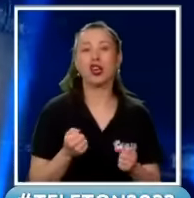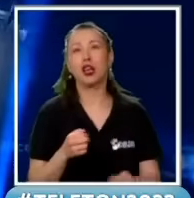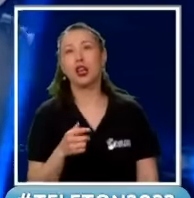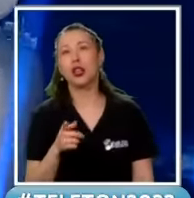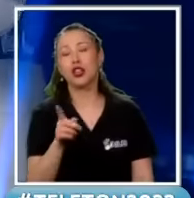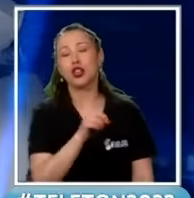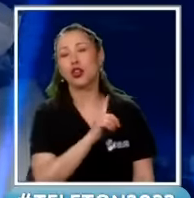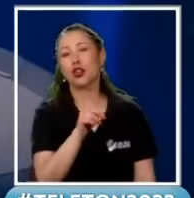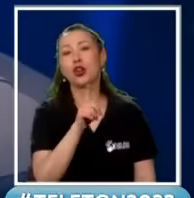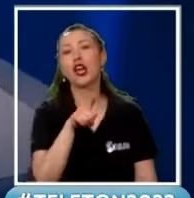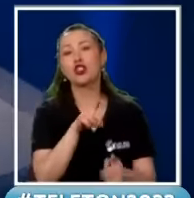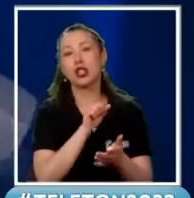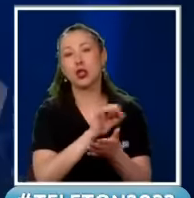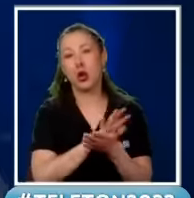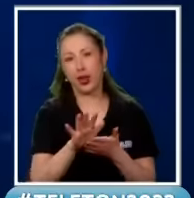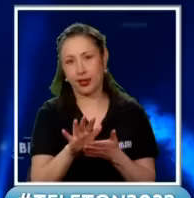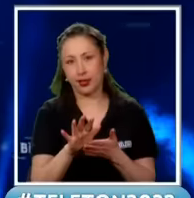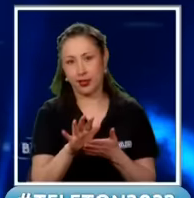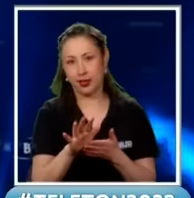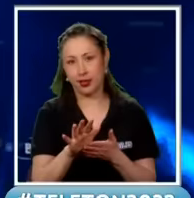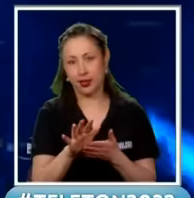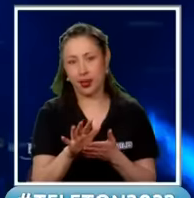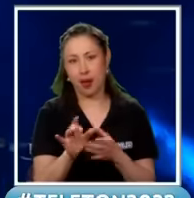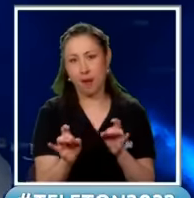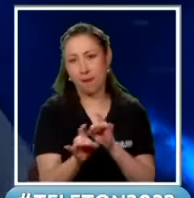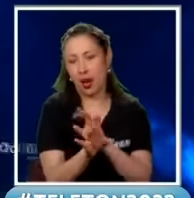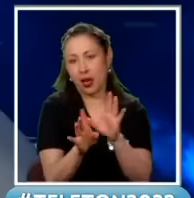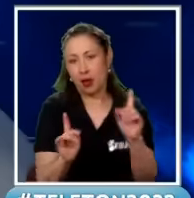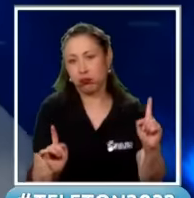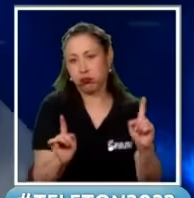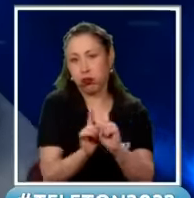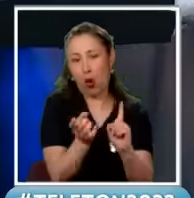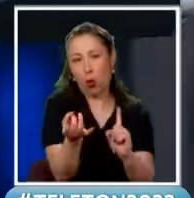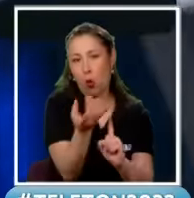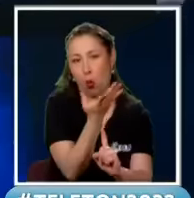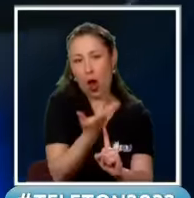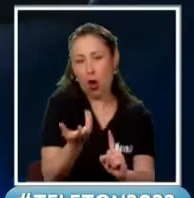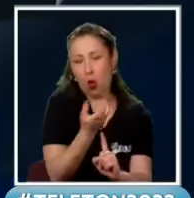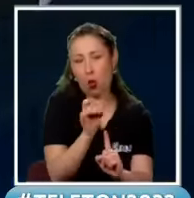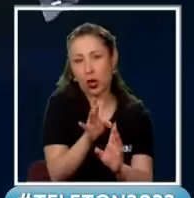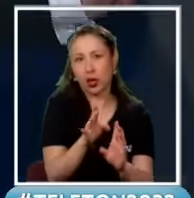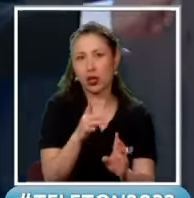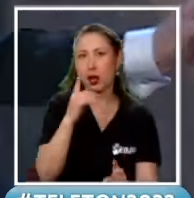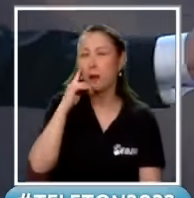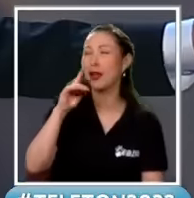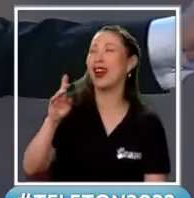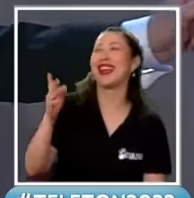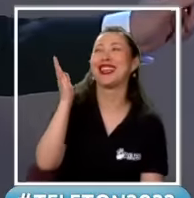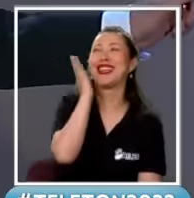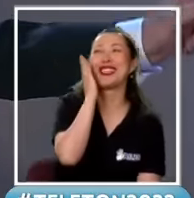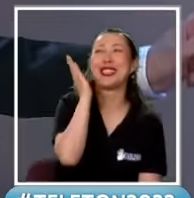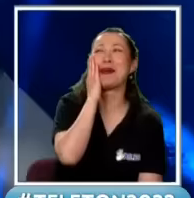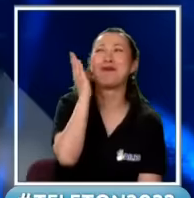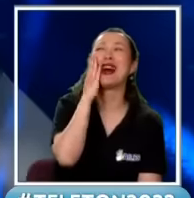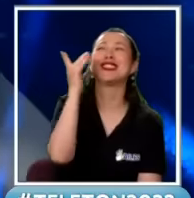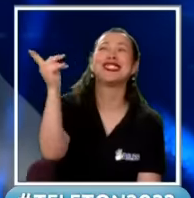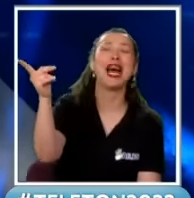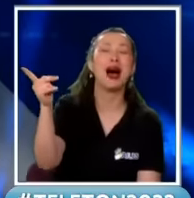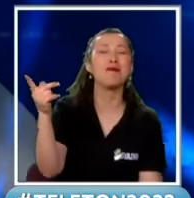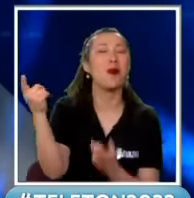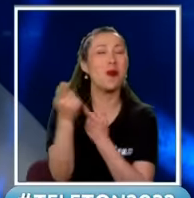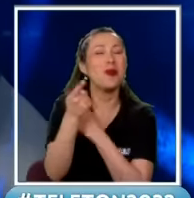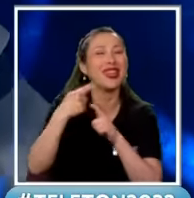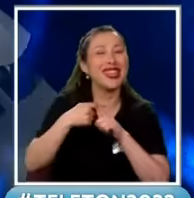esa era la versión gratuita. Baila con cualquier huevón. Qué simpático. Tiene como un humor